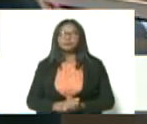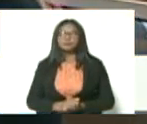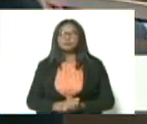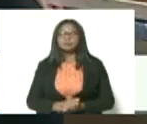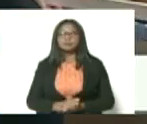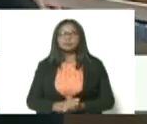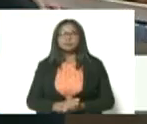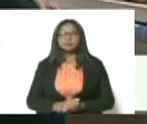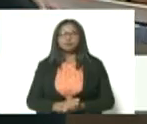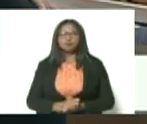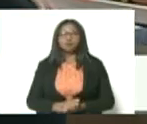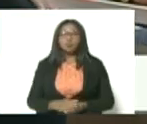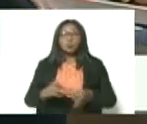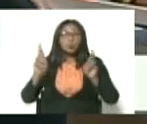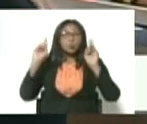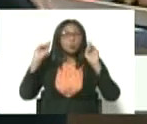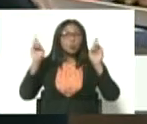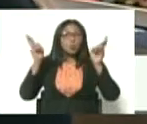ojalá,